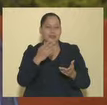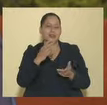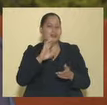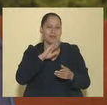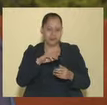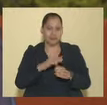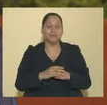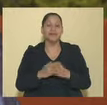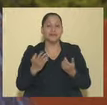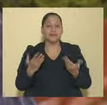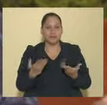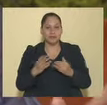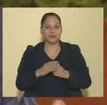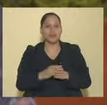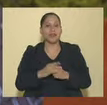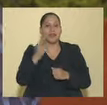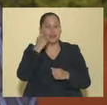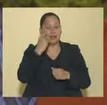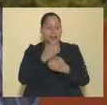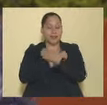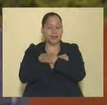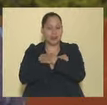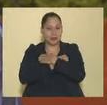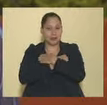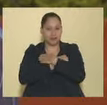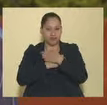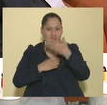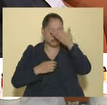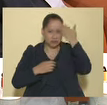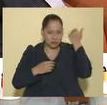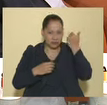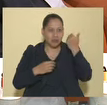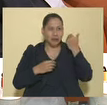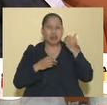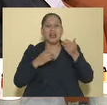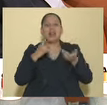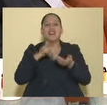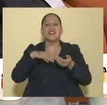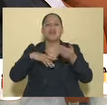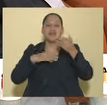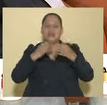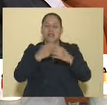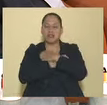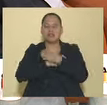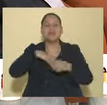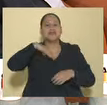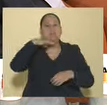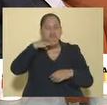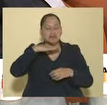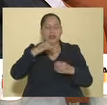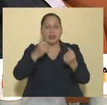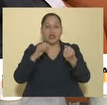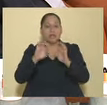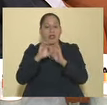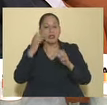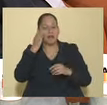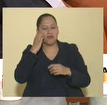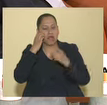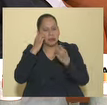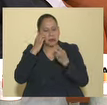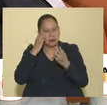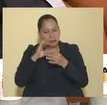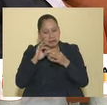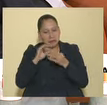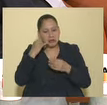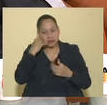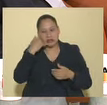fíjate, la educación inconsciente empieza a ser de mil maneras. Cuando hablan por teléfono, las cosas que dicen, hay